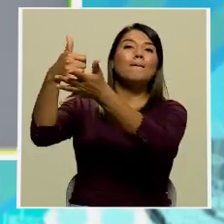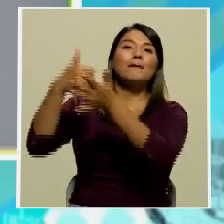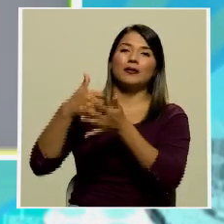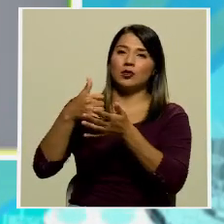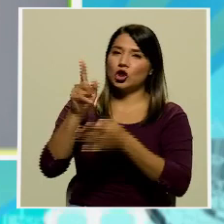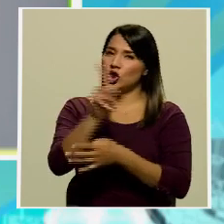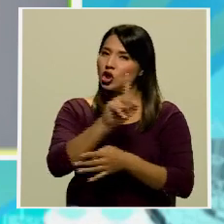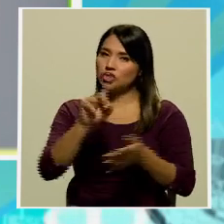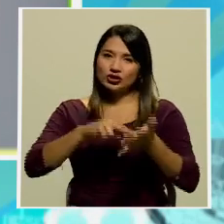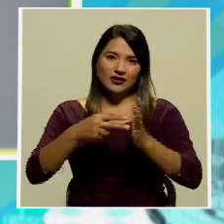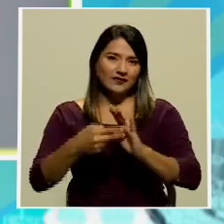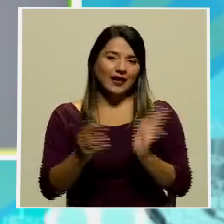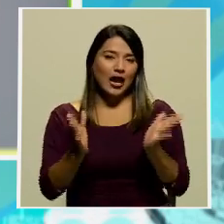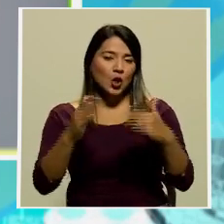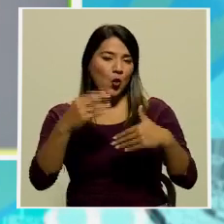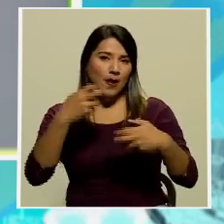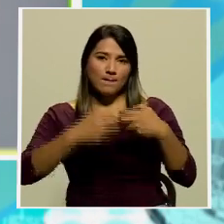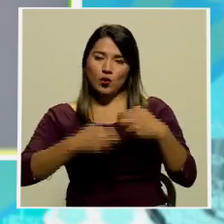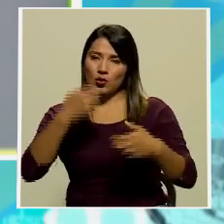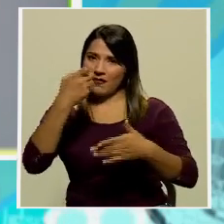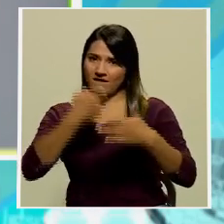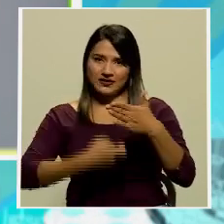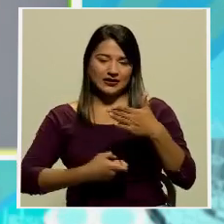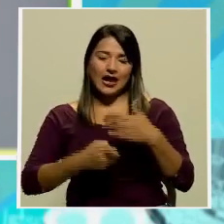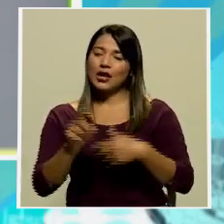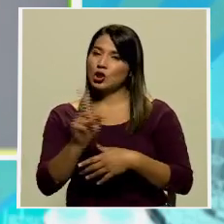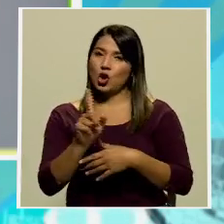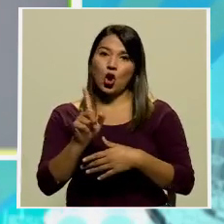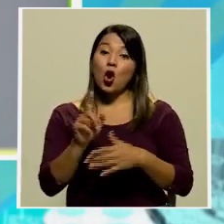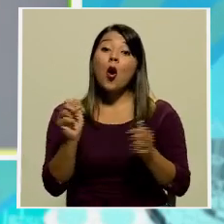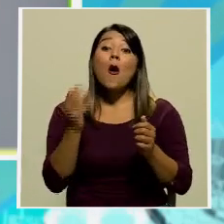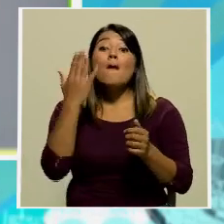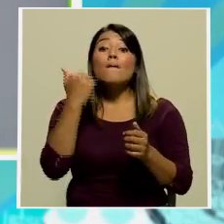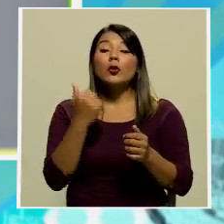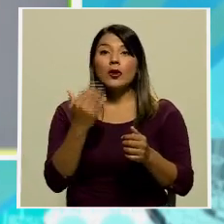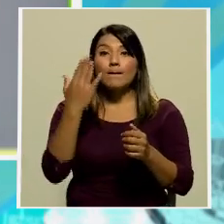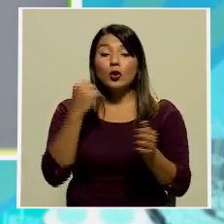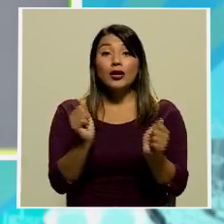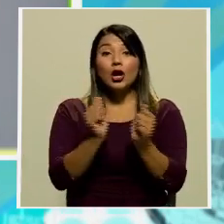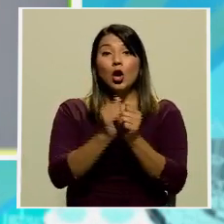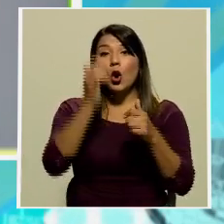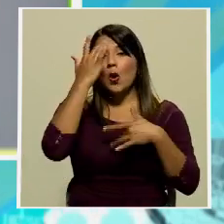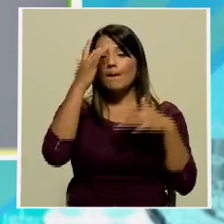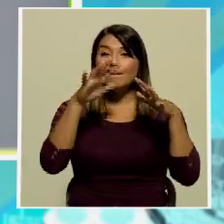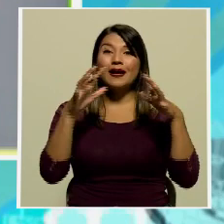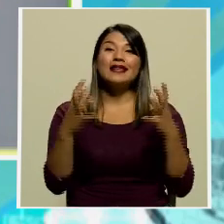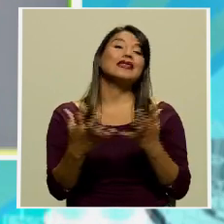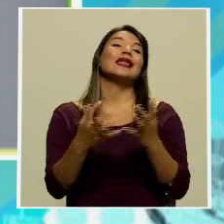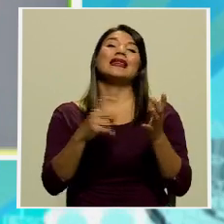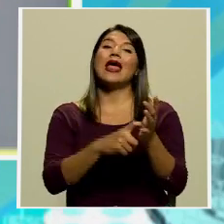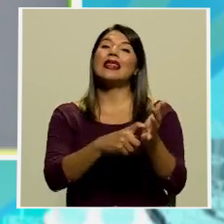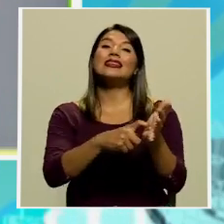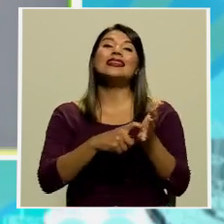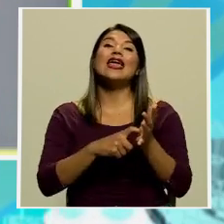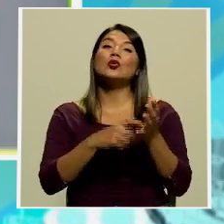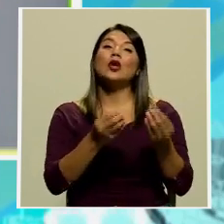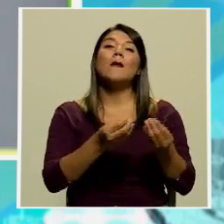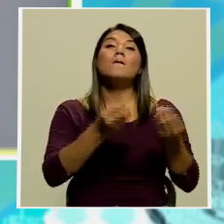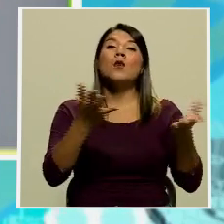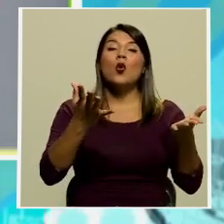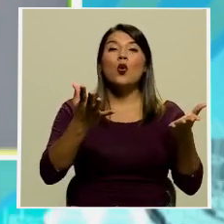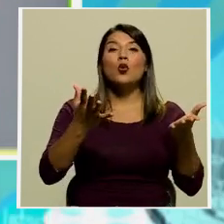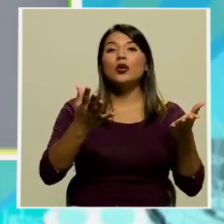Durante la pandemia, la deuda pública, que no llegó a pasar nunca del 50%, ya va